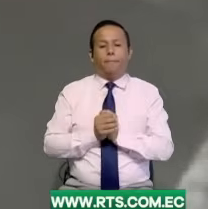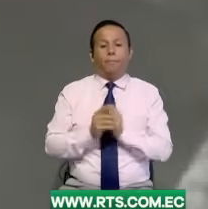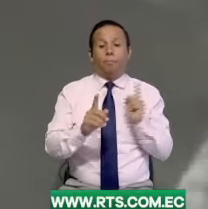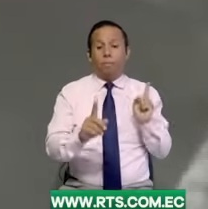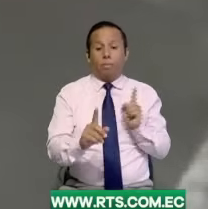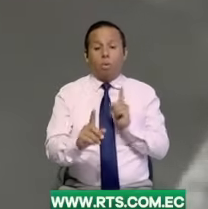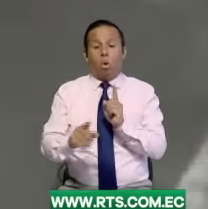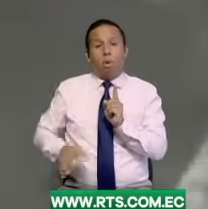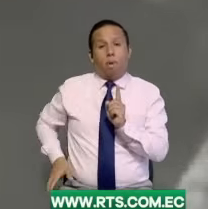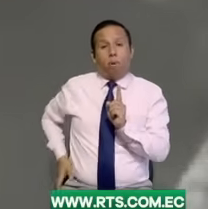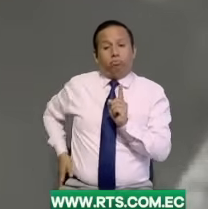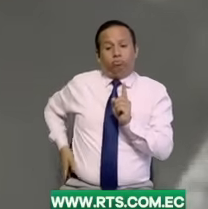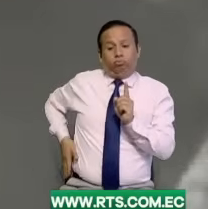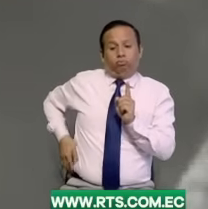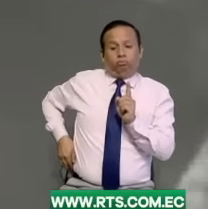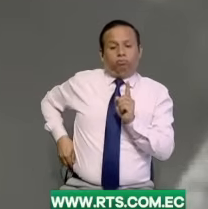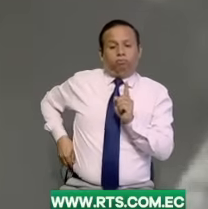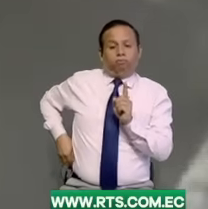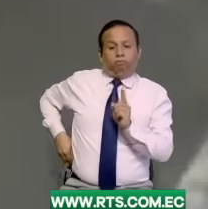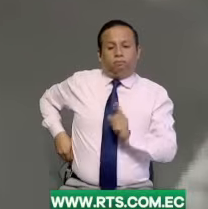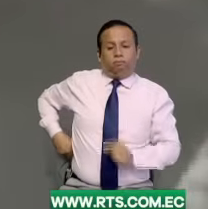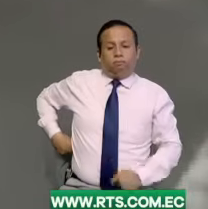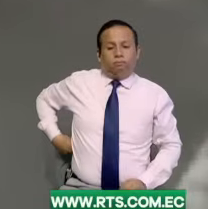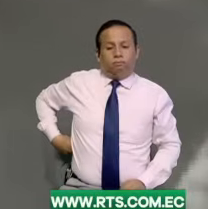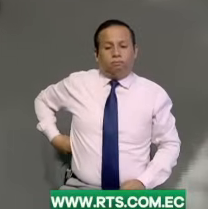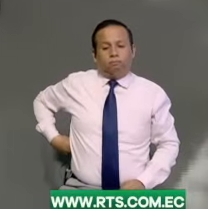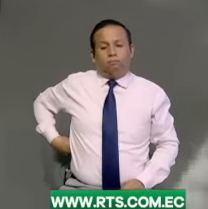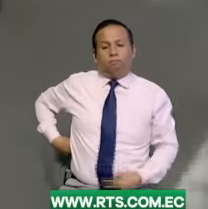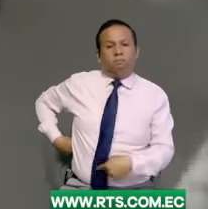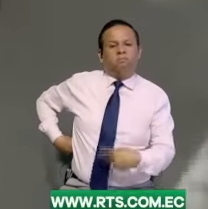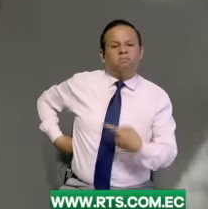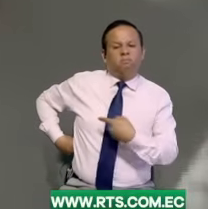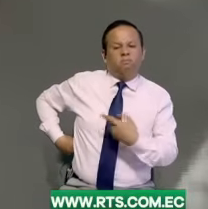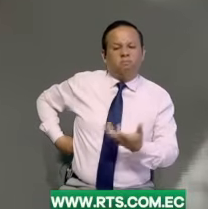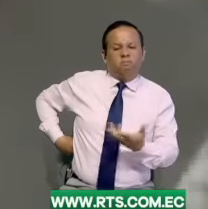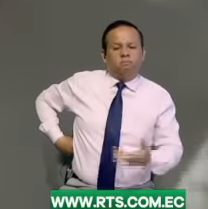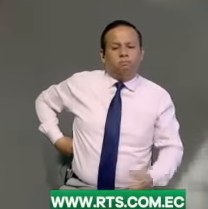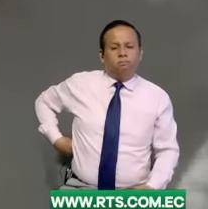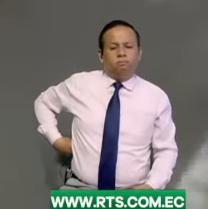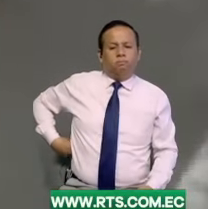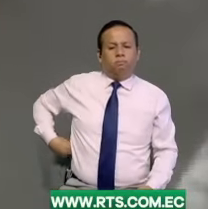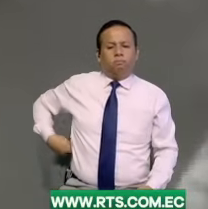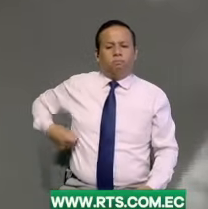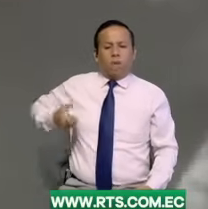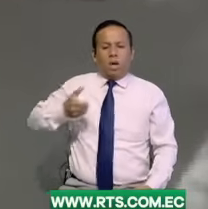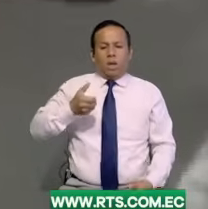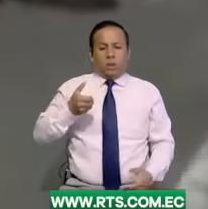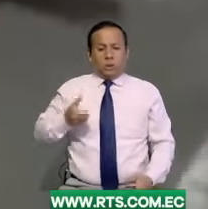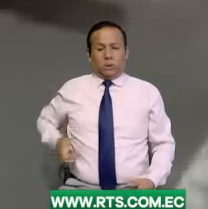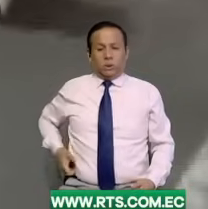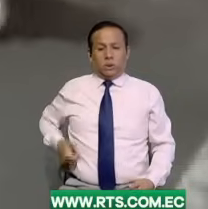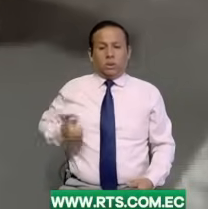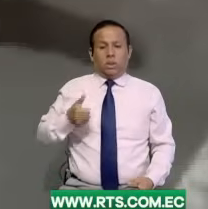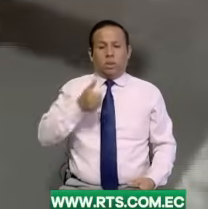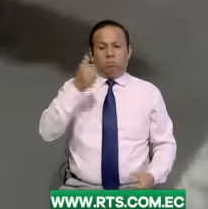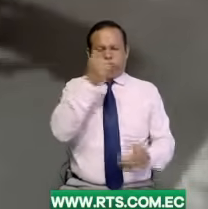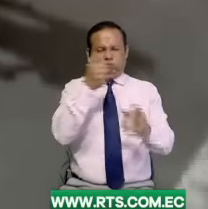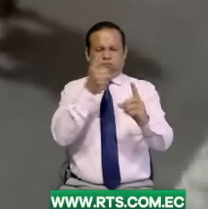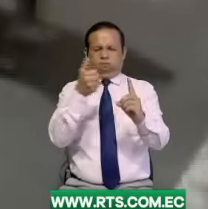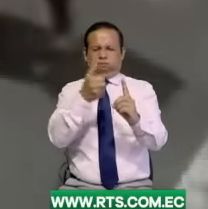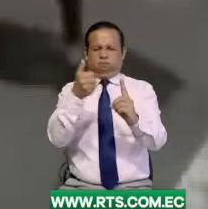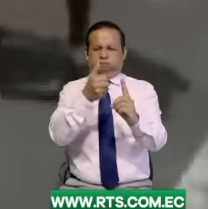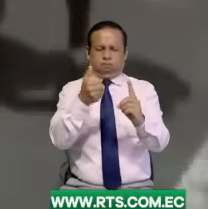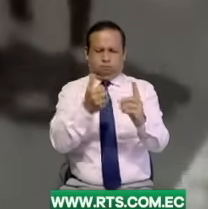hombre lleva su mano al bolsillo derecho del pantalón y del mismo saca lo que aparentemente es un gas, objeto con el que agrede a la mujer en su